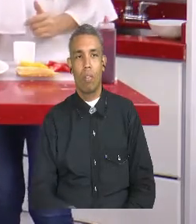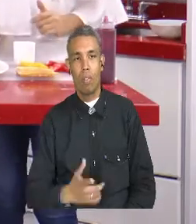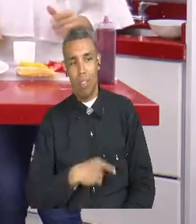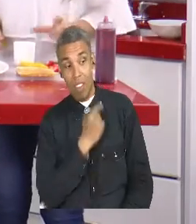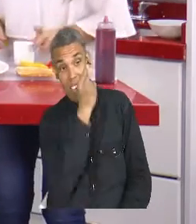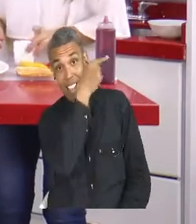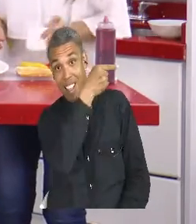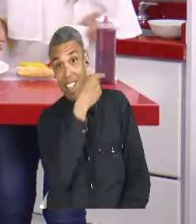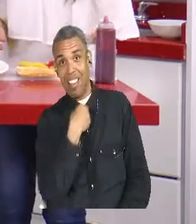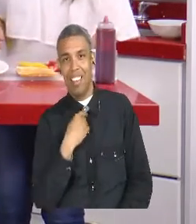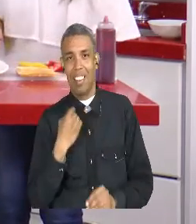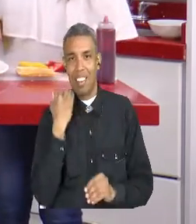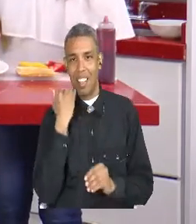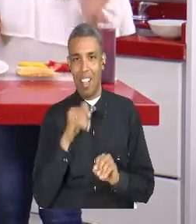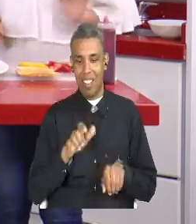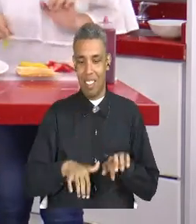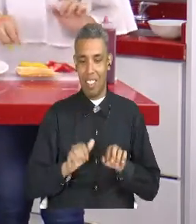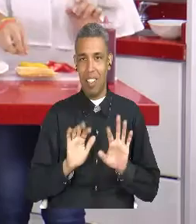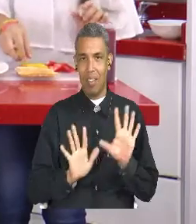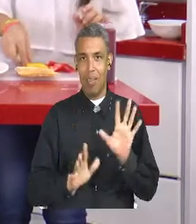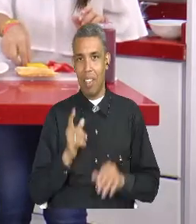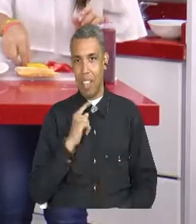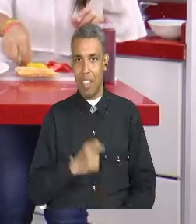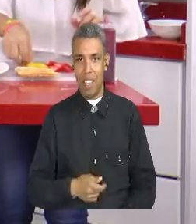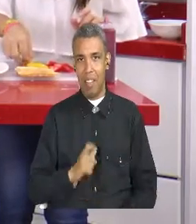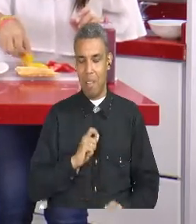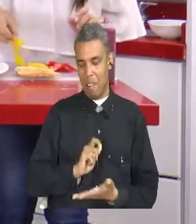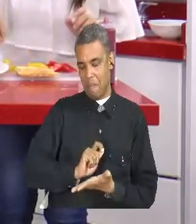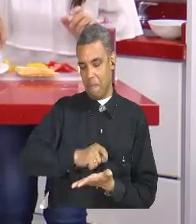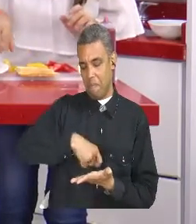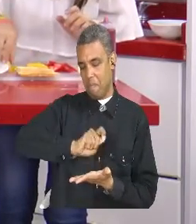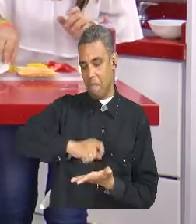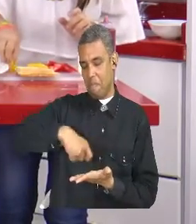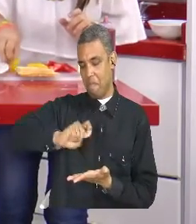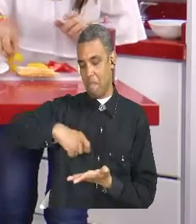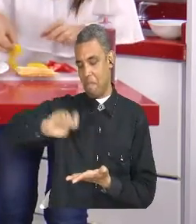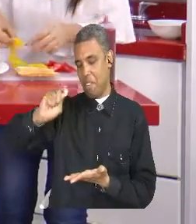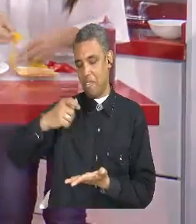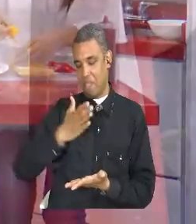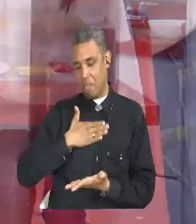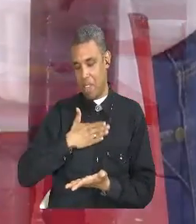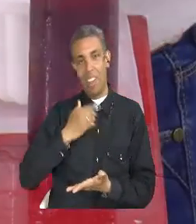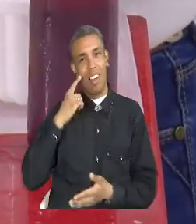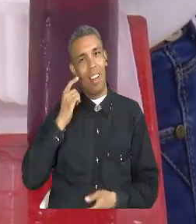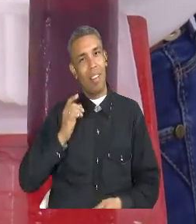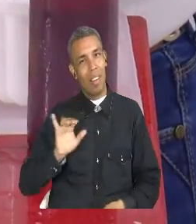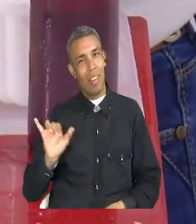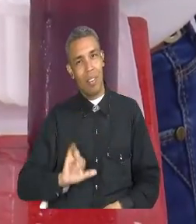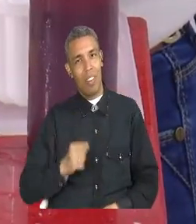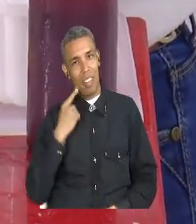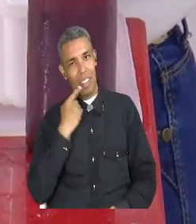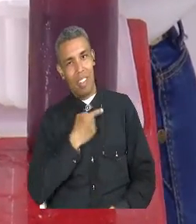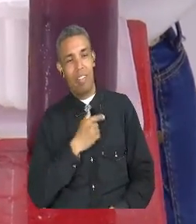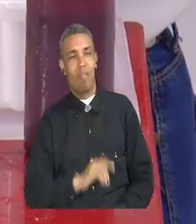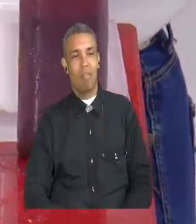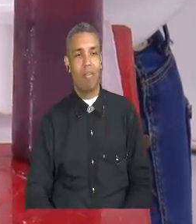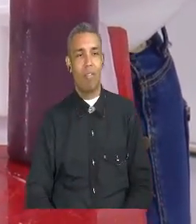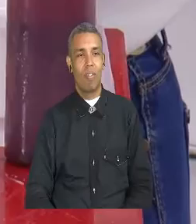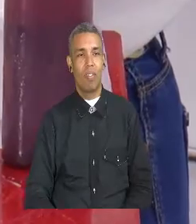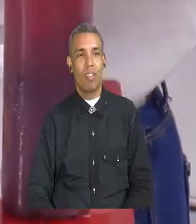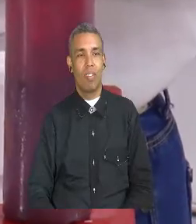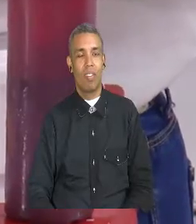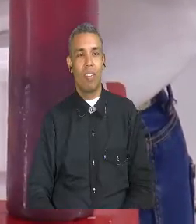Claro. Y puedes agregar. Rellenémosla. Como lo consideres necesario. Tranquila. Eso. Como